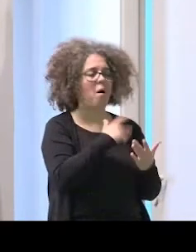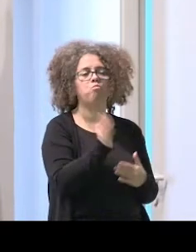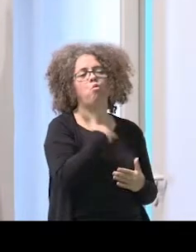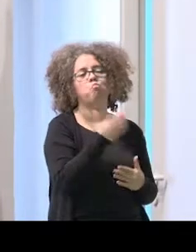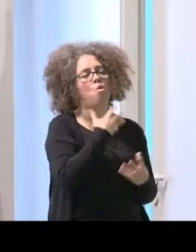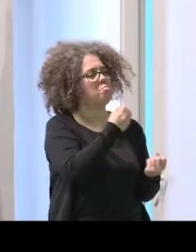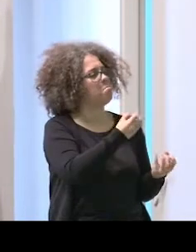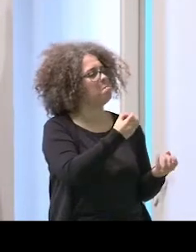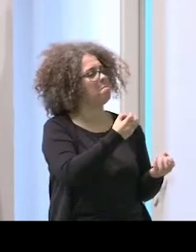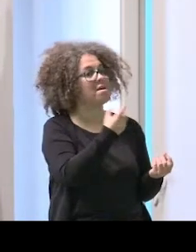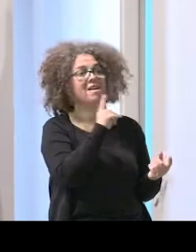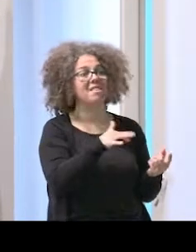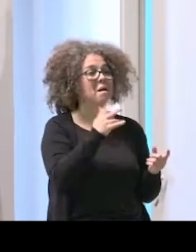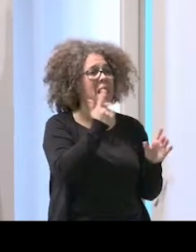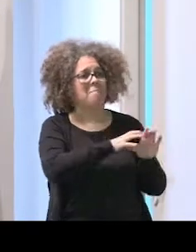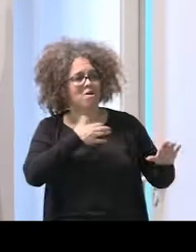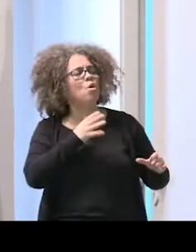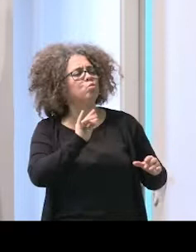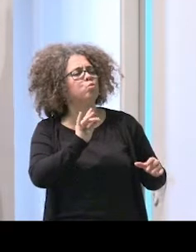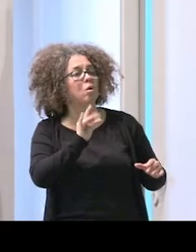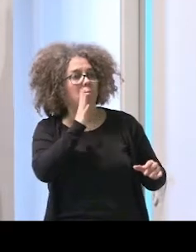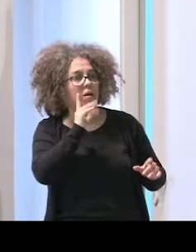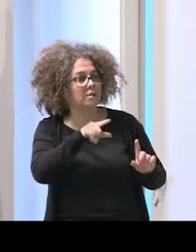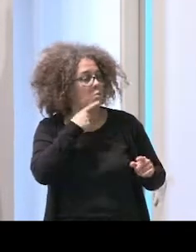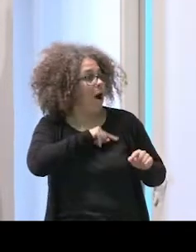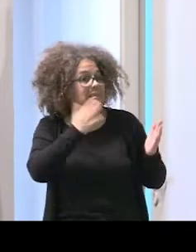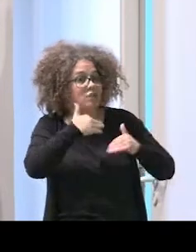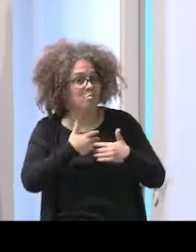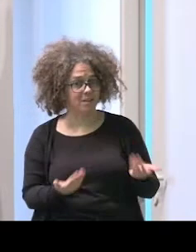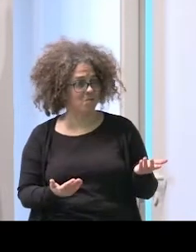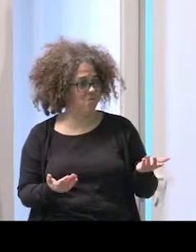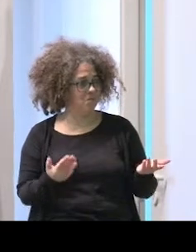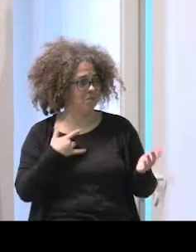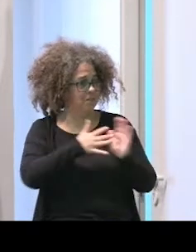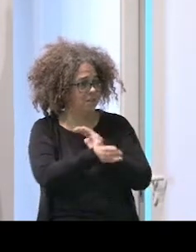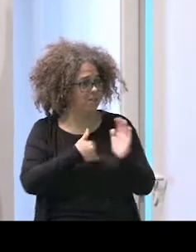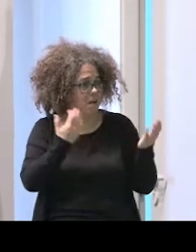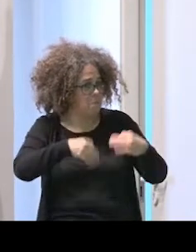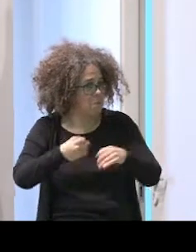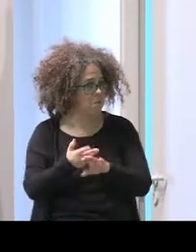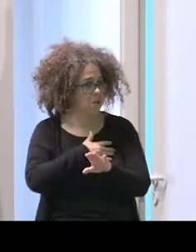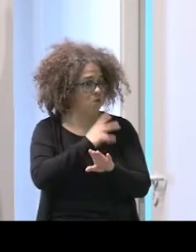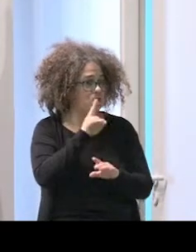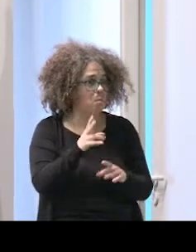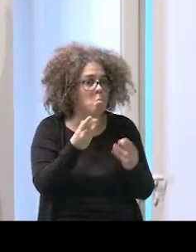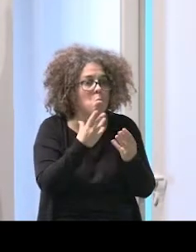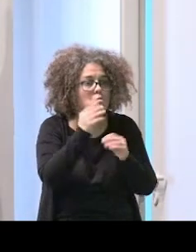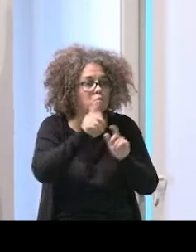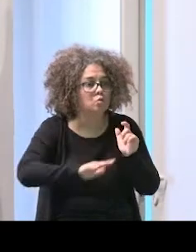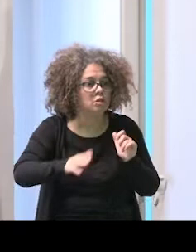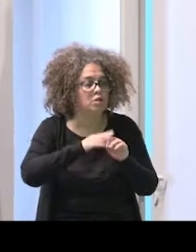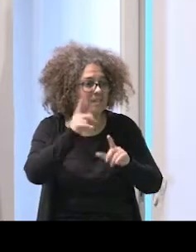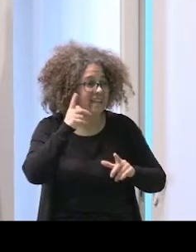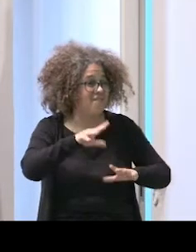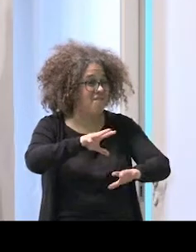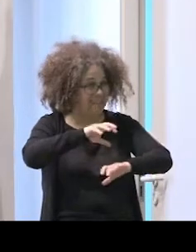la gran mayoría de niños, porque la gran mayoría son asintomáticos. Luego, el volumen total de niños que tenemos infectados con